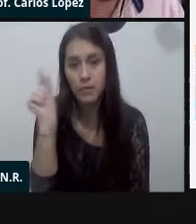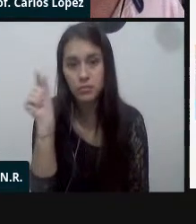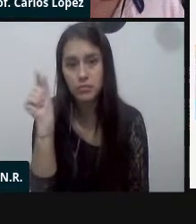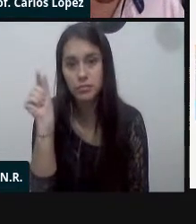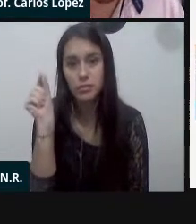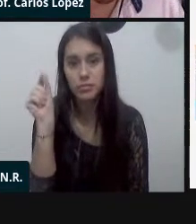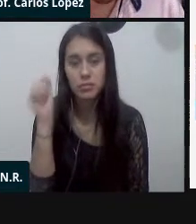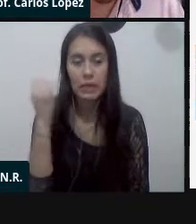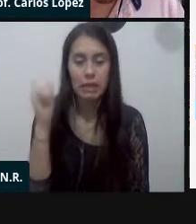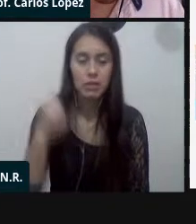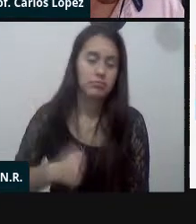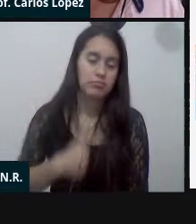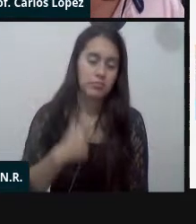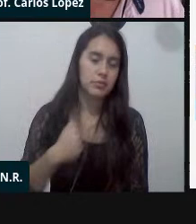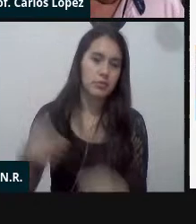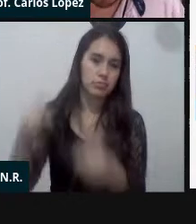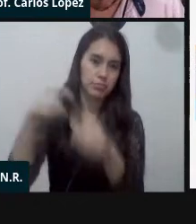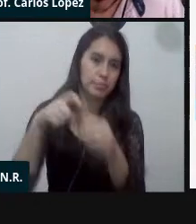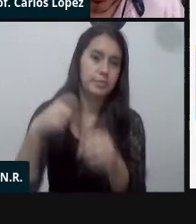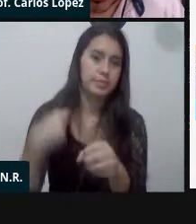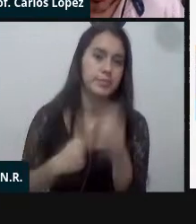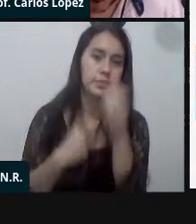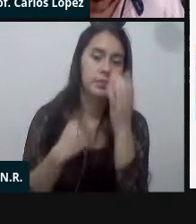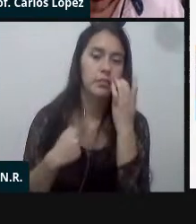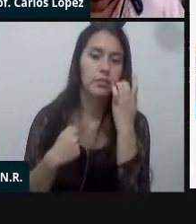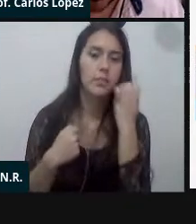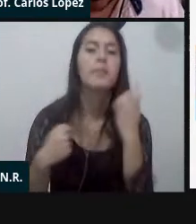ahora a este canal. ¿Sí?